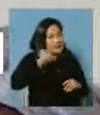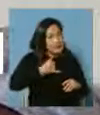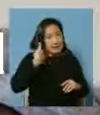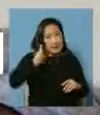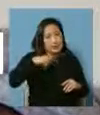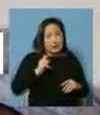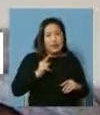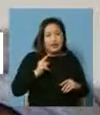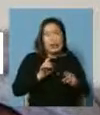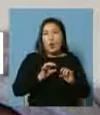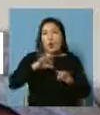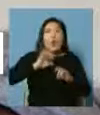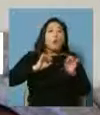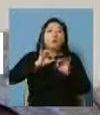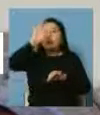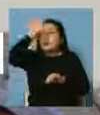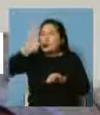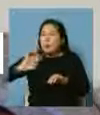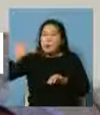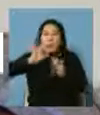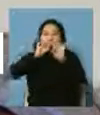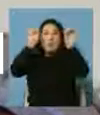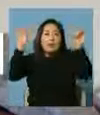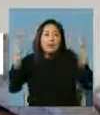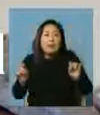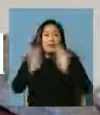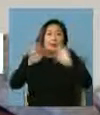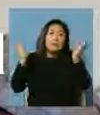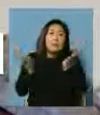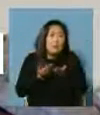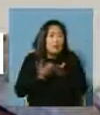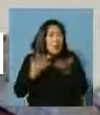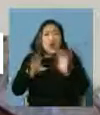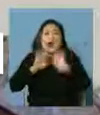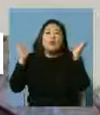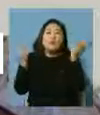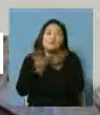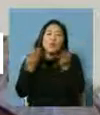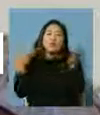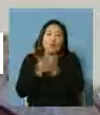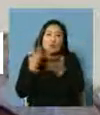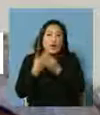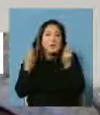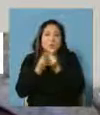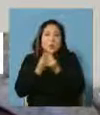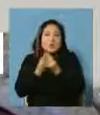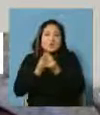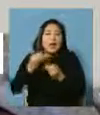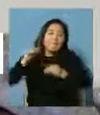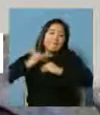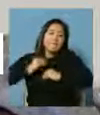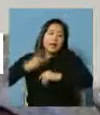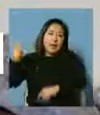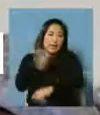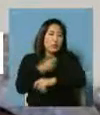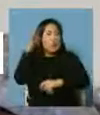muy virulento, porque la verdad para llegar a una pandemia y que afecta al mundo, ¿no? Hay mucha esperanza en la vacuna, doctor, ¿cuál es